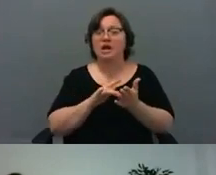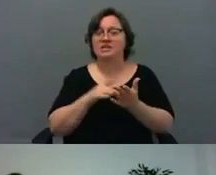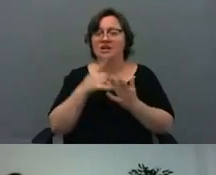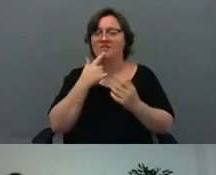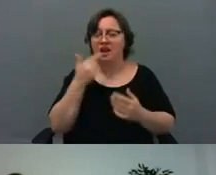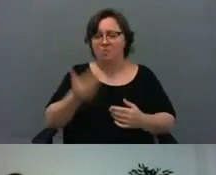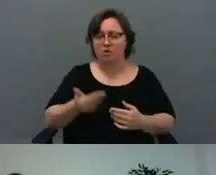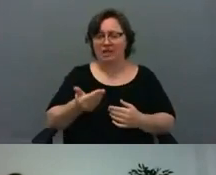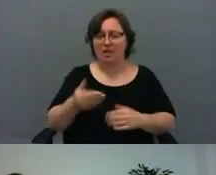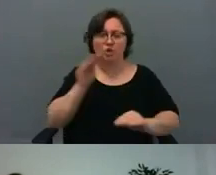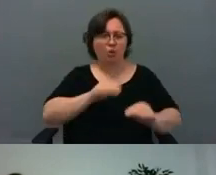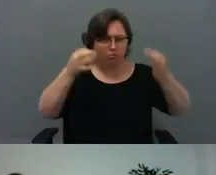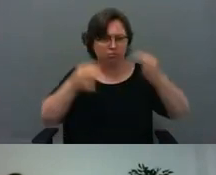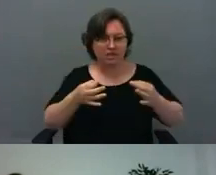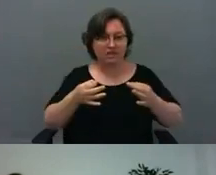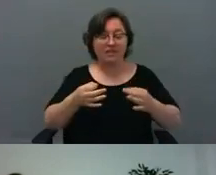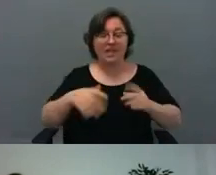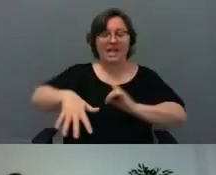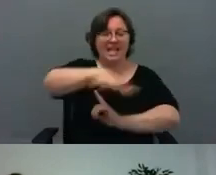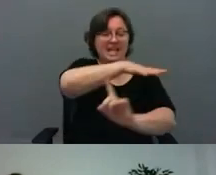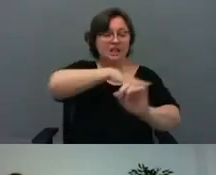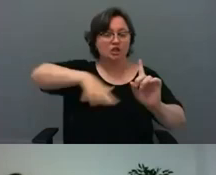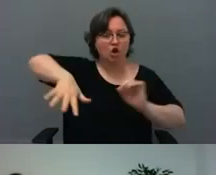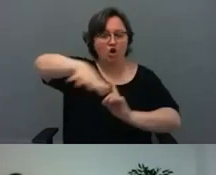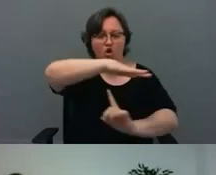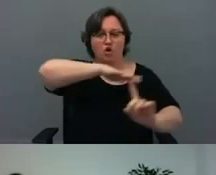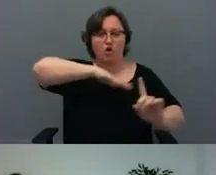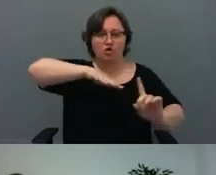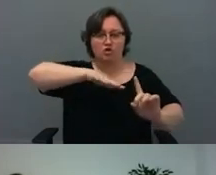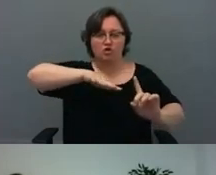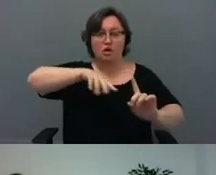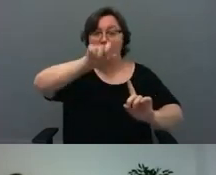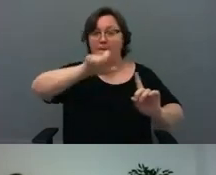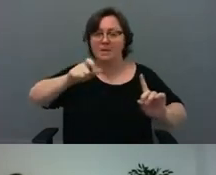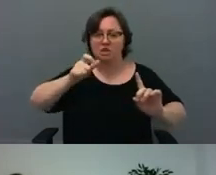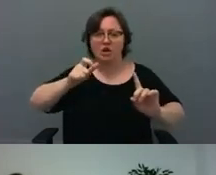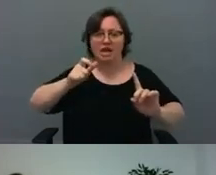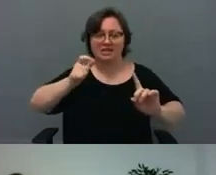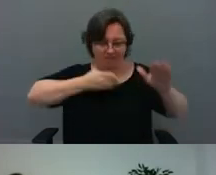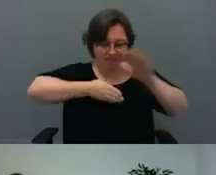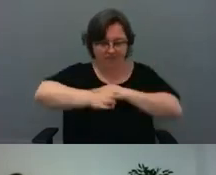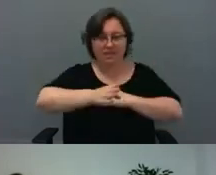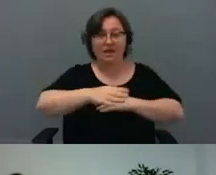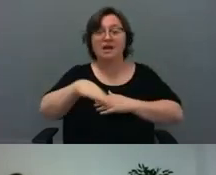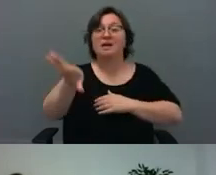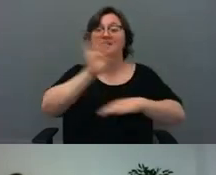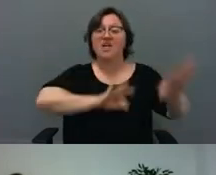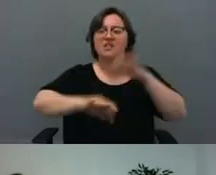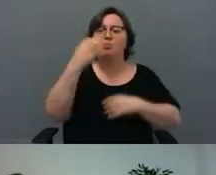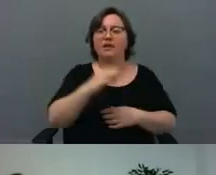si realmente se crean entornos en los que las personas puedan decidir y